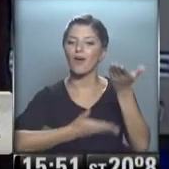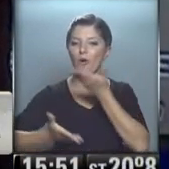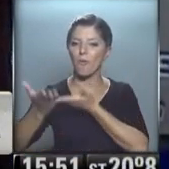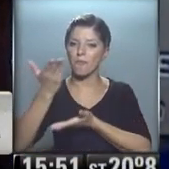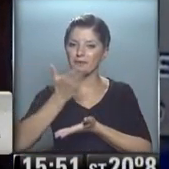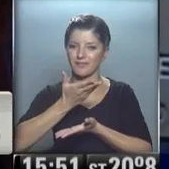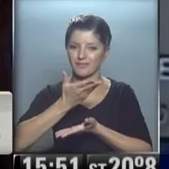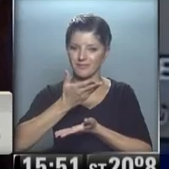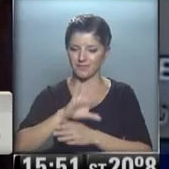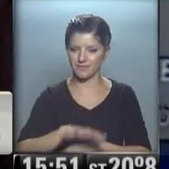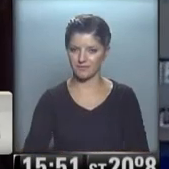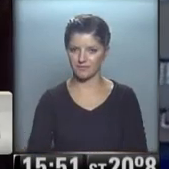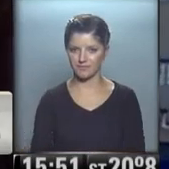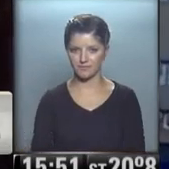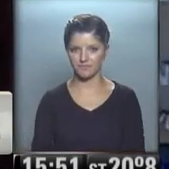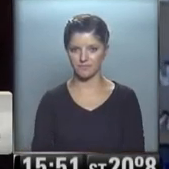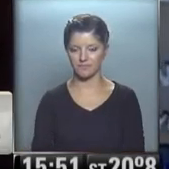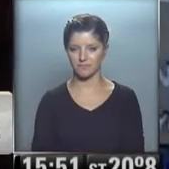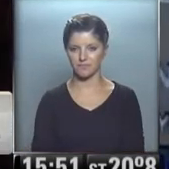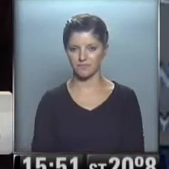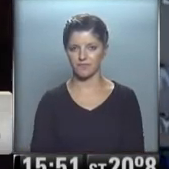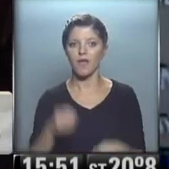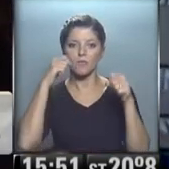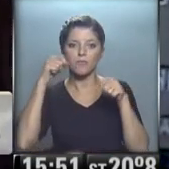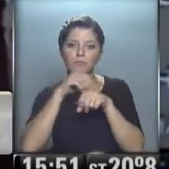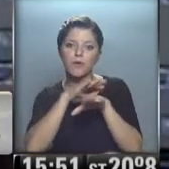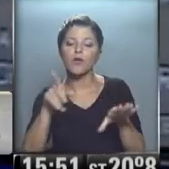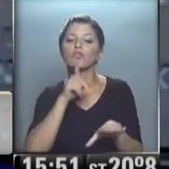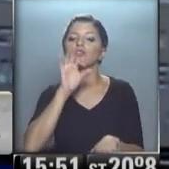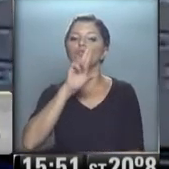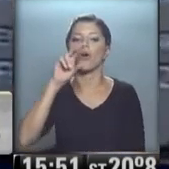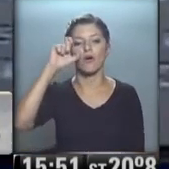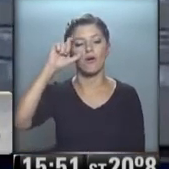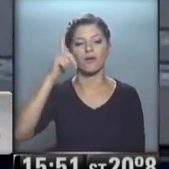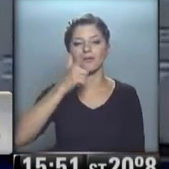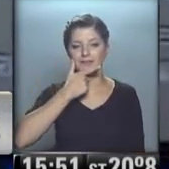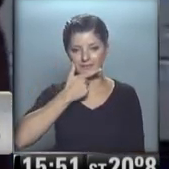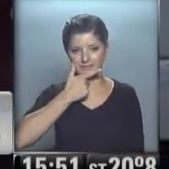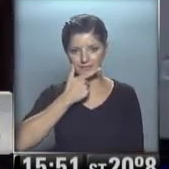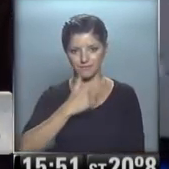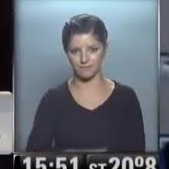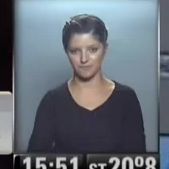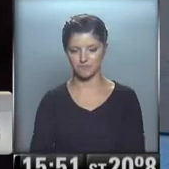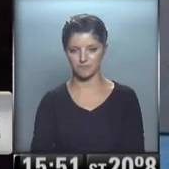la bendición que el padre Guillermo Torres realizará.